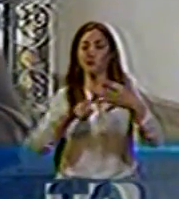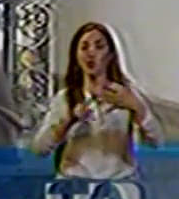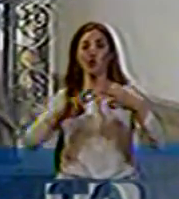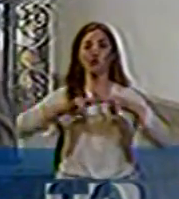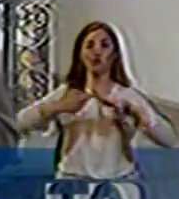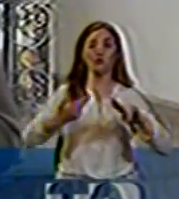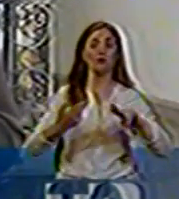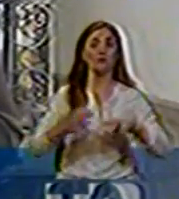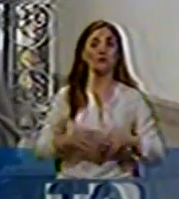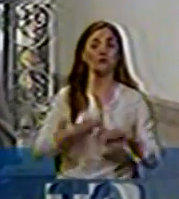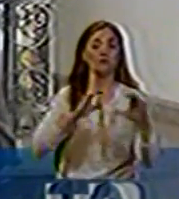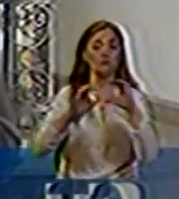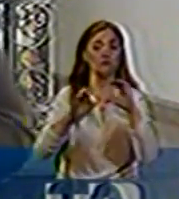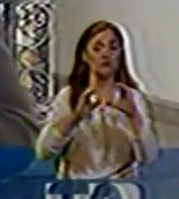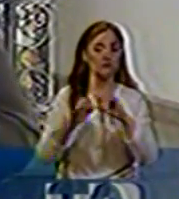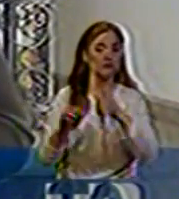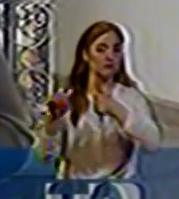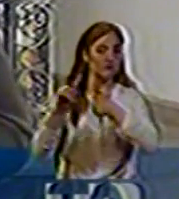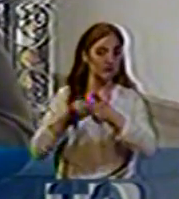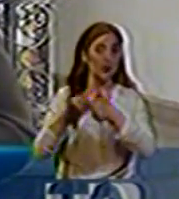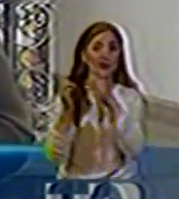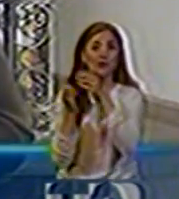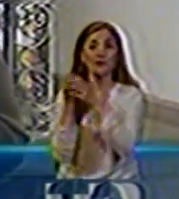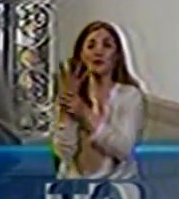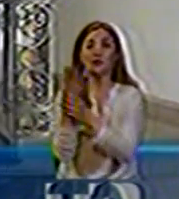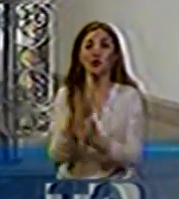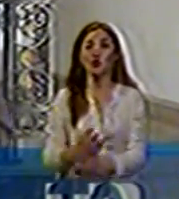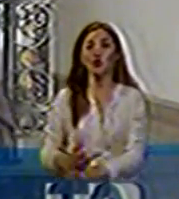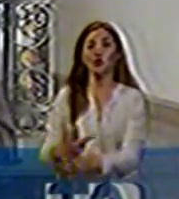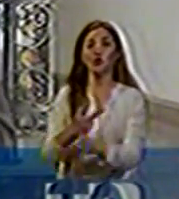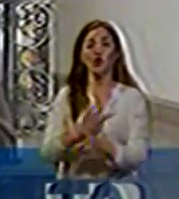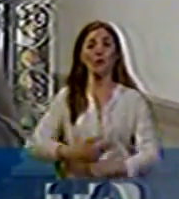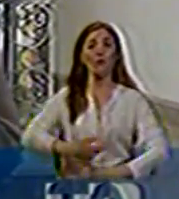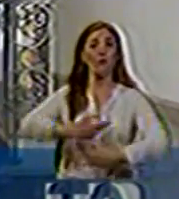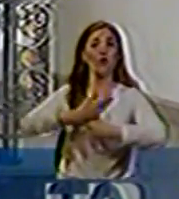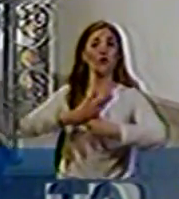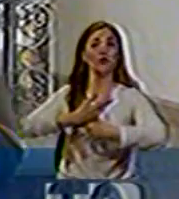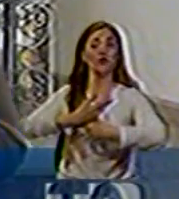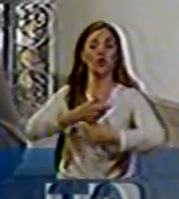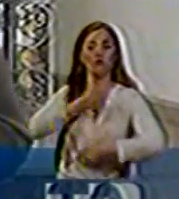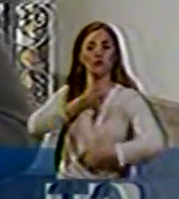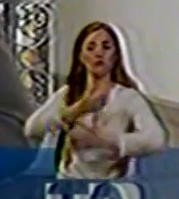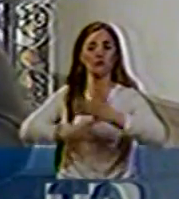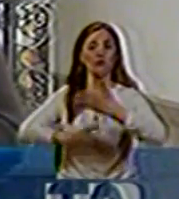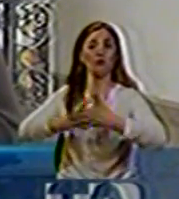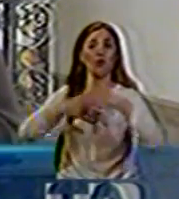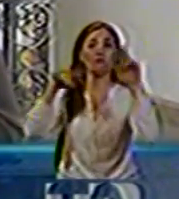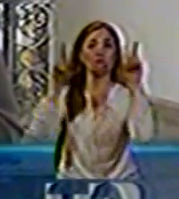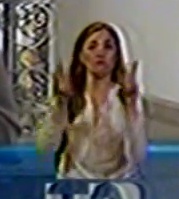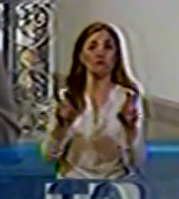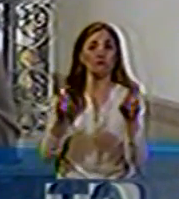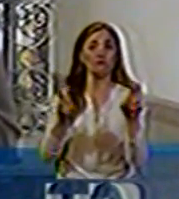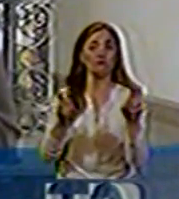reformas a la Ley Orgánica de Comunicación, estaría la creación de un consejo para la protección de periodistas y también el lanzamiento de un